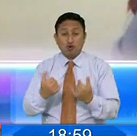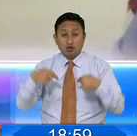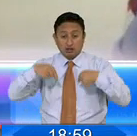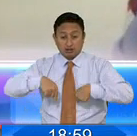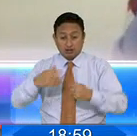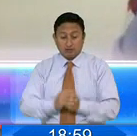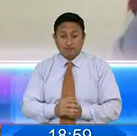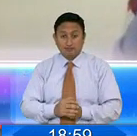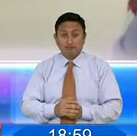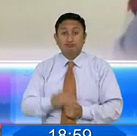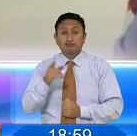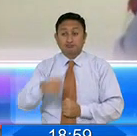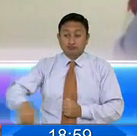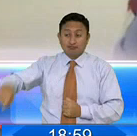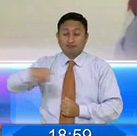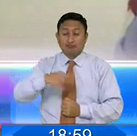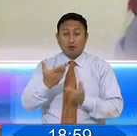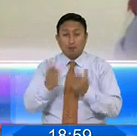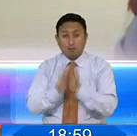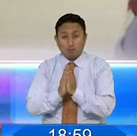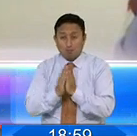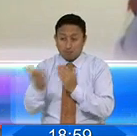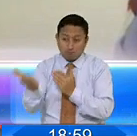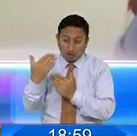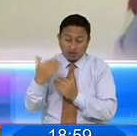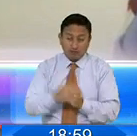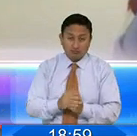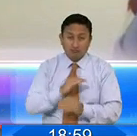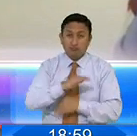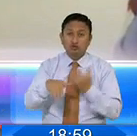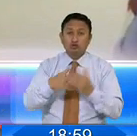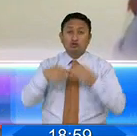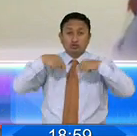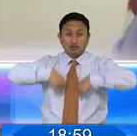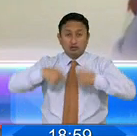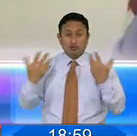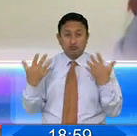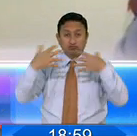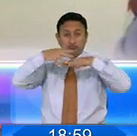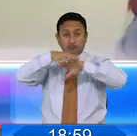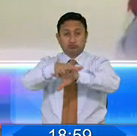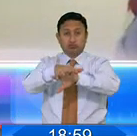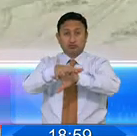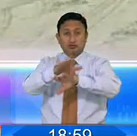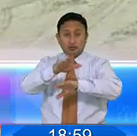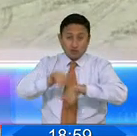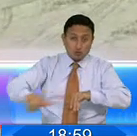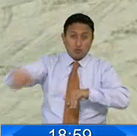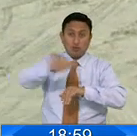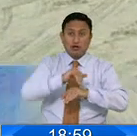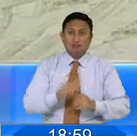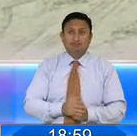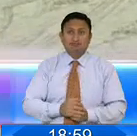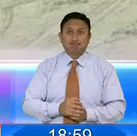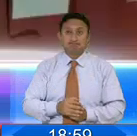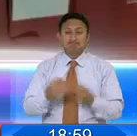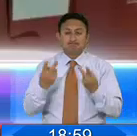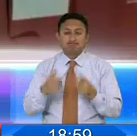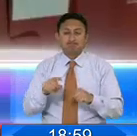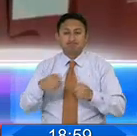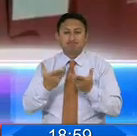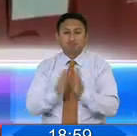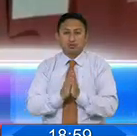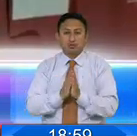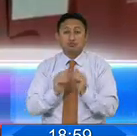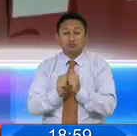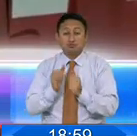palabra de conminarles, porque yo creo que esto tiene que ser un trabajo uniforme. También se hizo un llamado a los COEs de